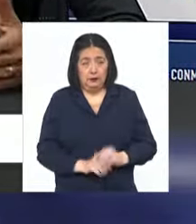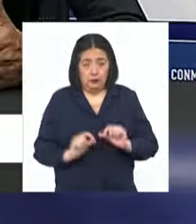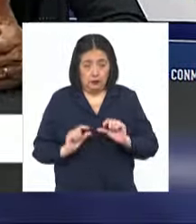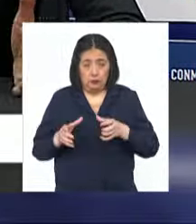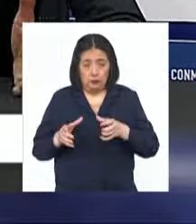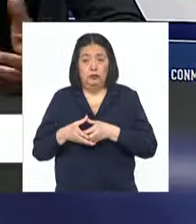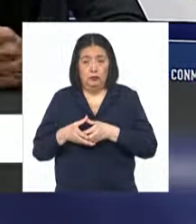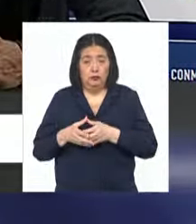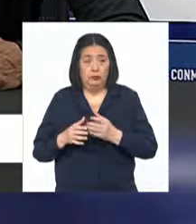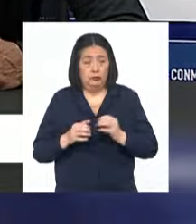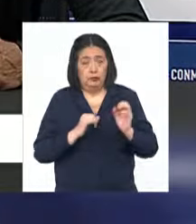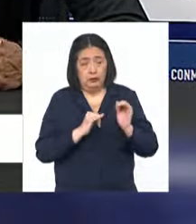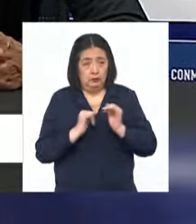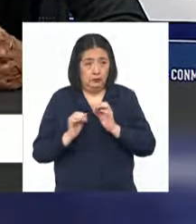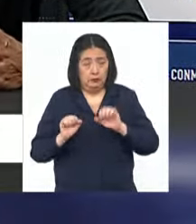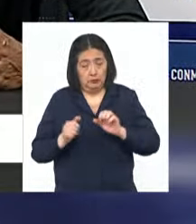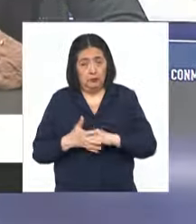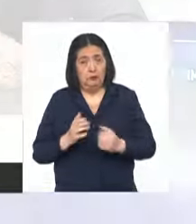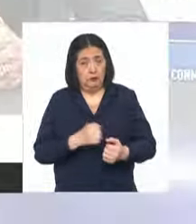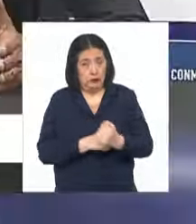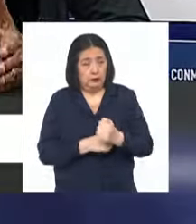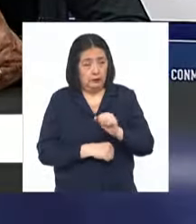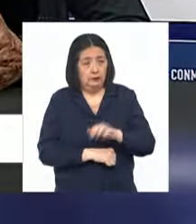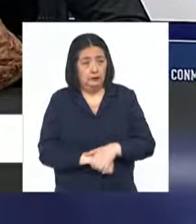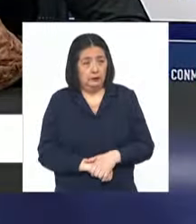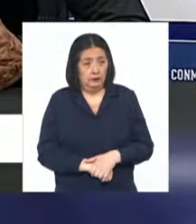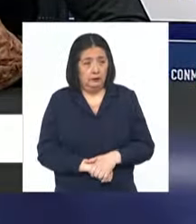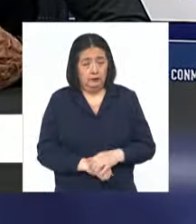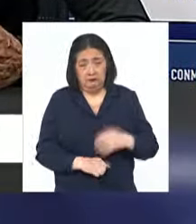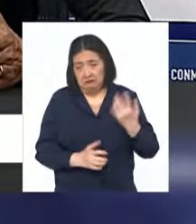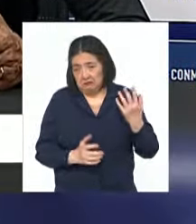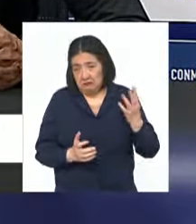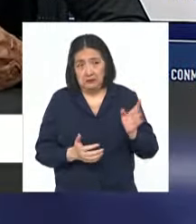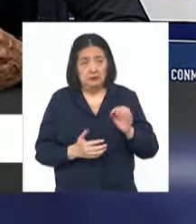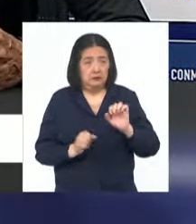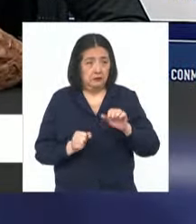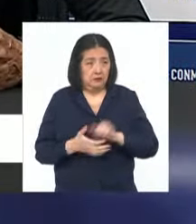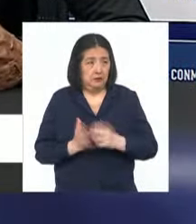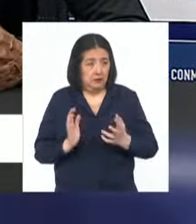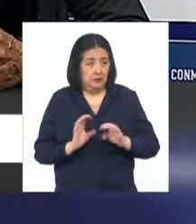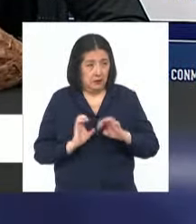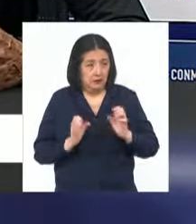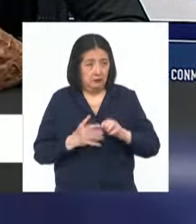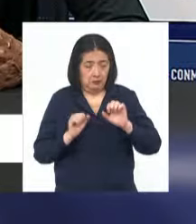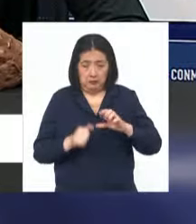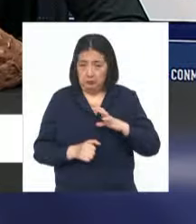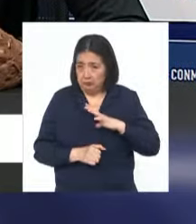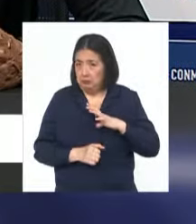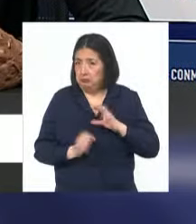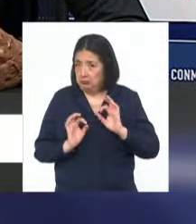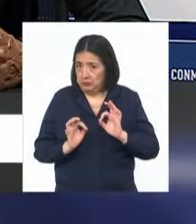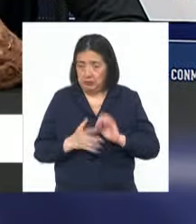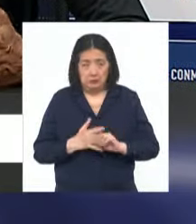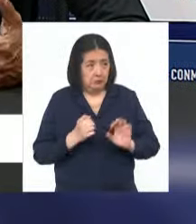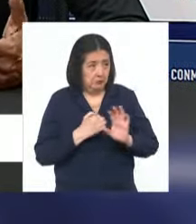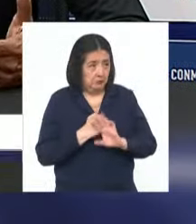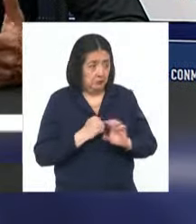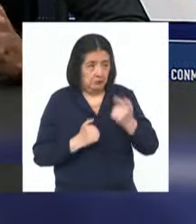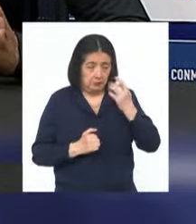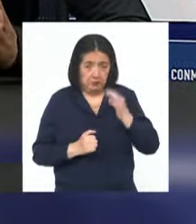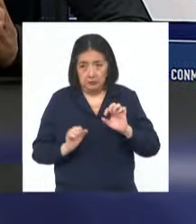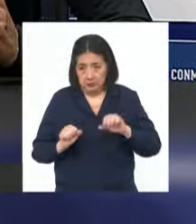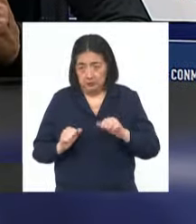colectivamente e individualmente es una selección muy potente. En líneas generales, defensivamente, el equipo se comportó bastante bien, creo yo,